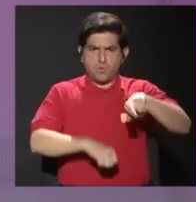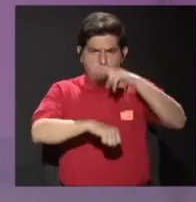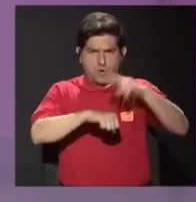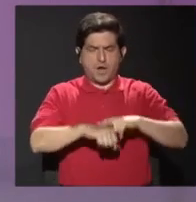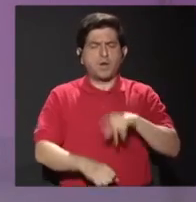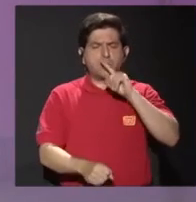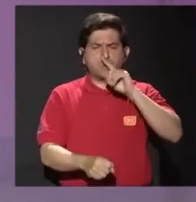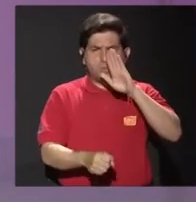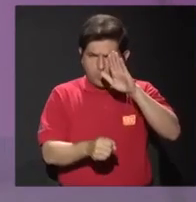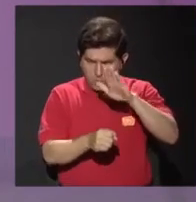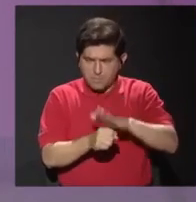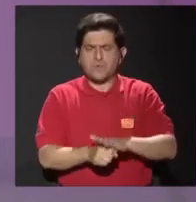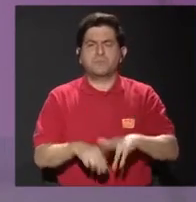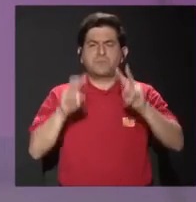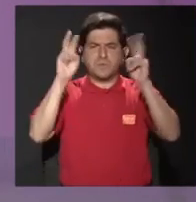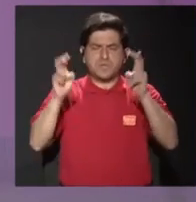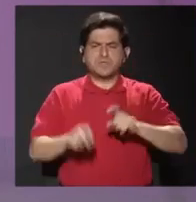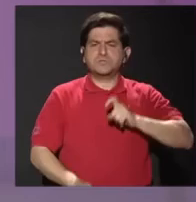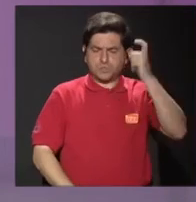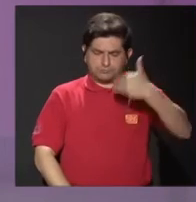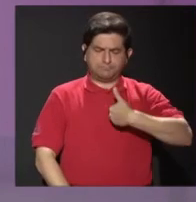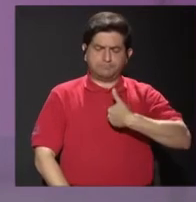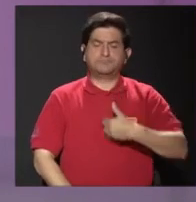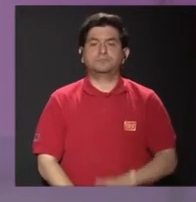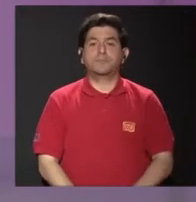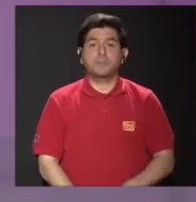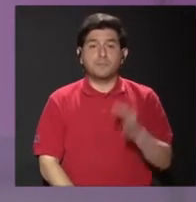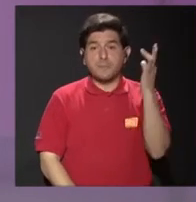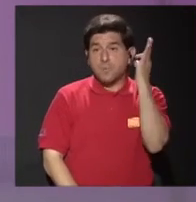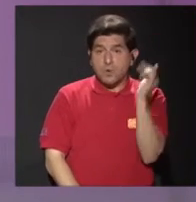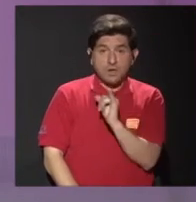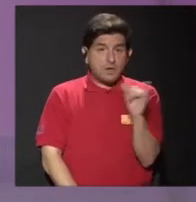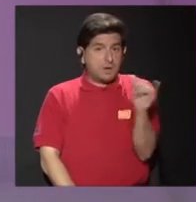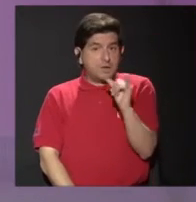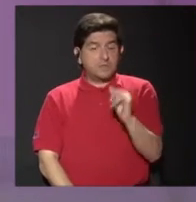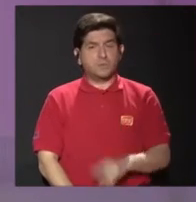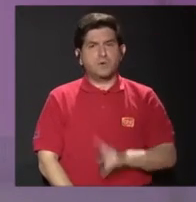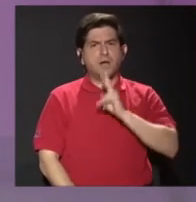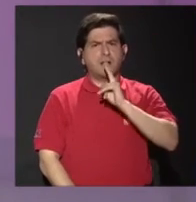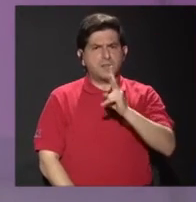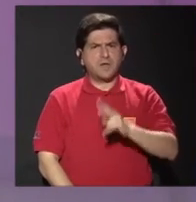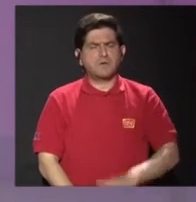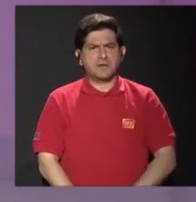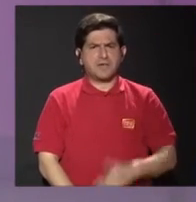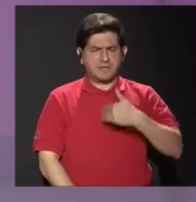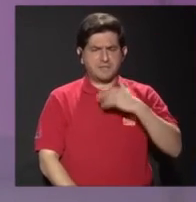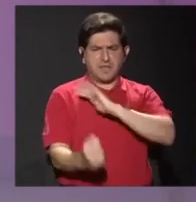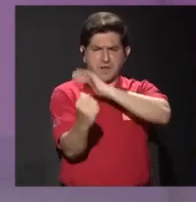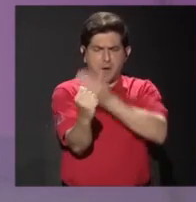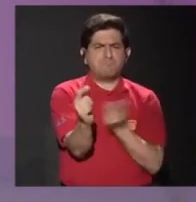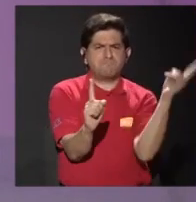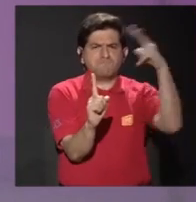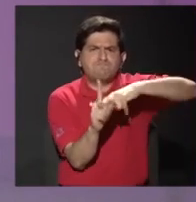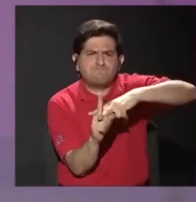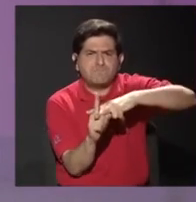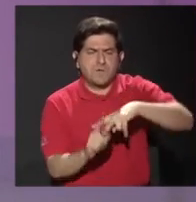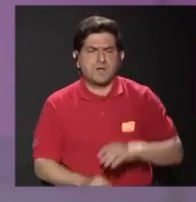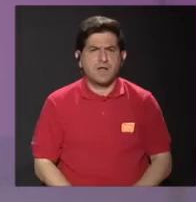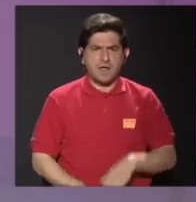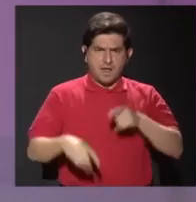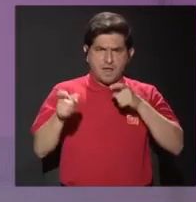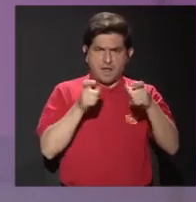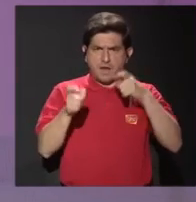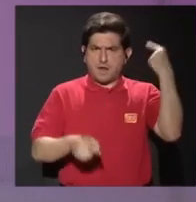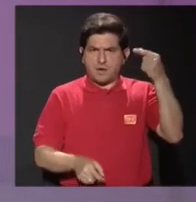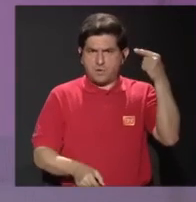muy comprometida con los temas de género y que tenemos mujeres realmente empoderadas dentro de la administración